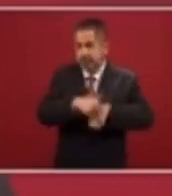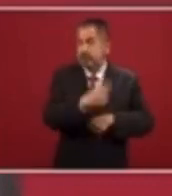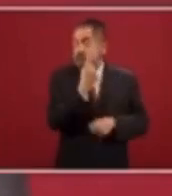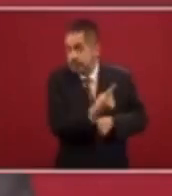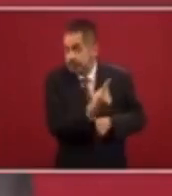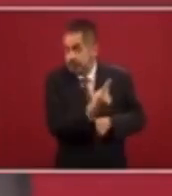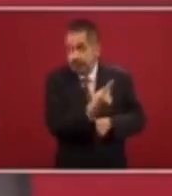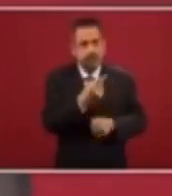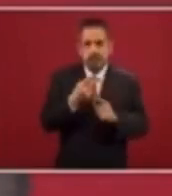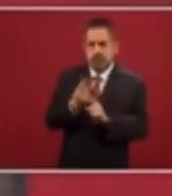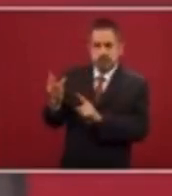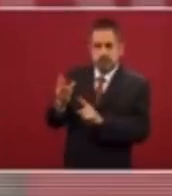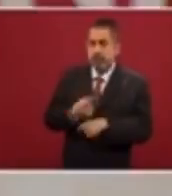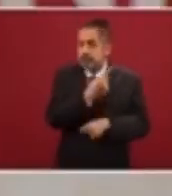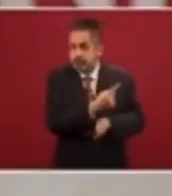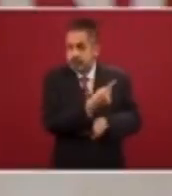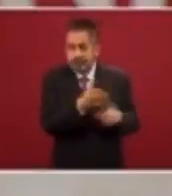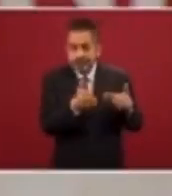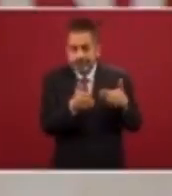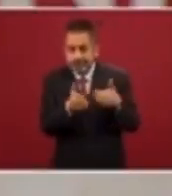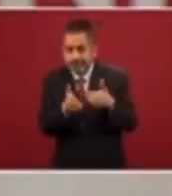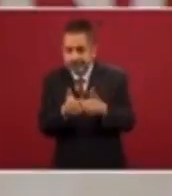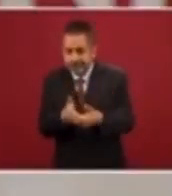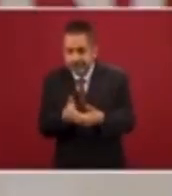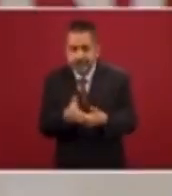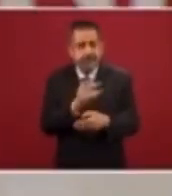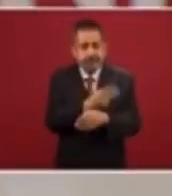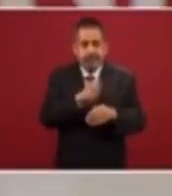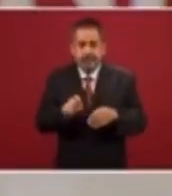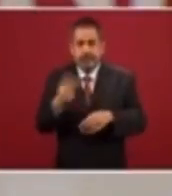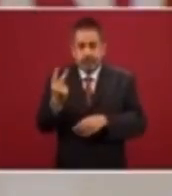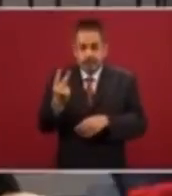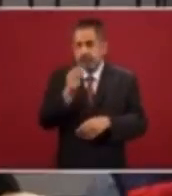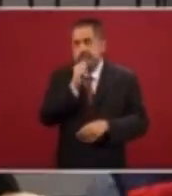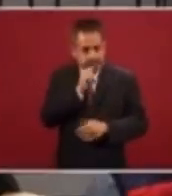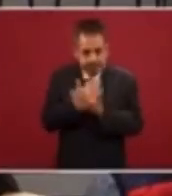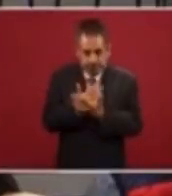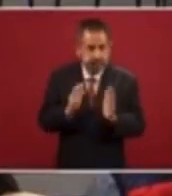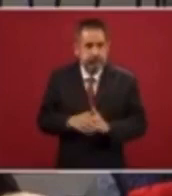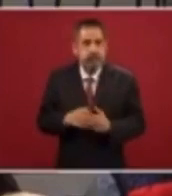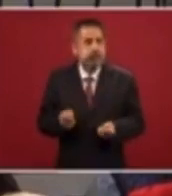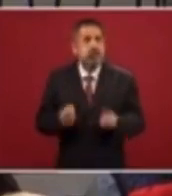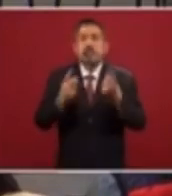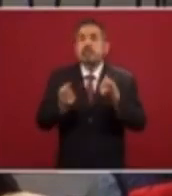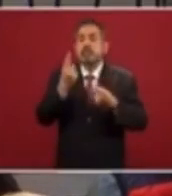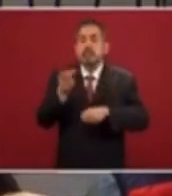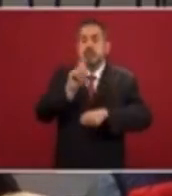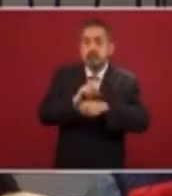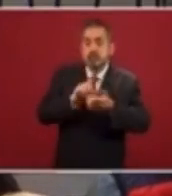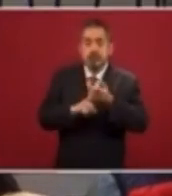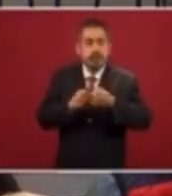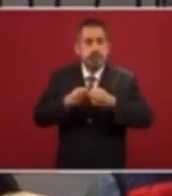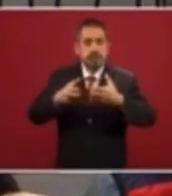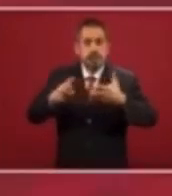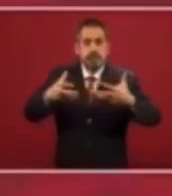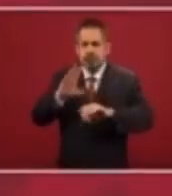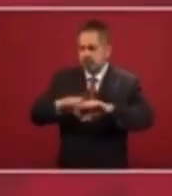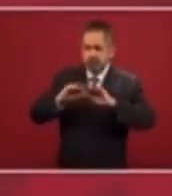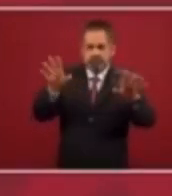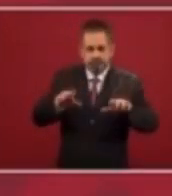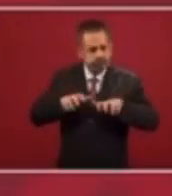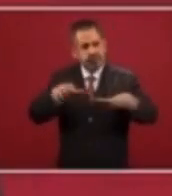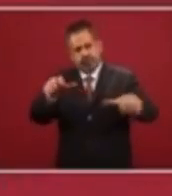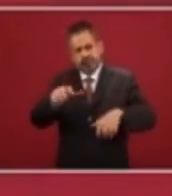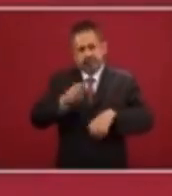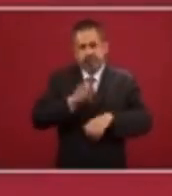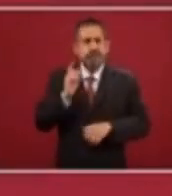1, nos aproximamos a lo que hemos llamado el punto de inflexión, que se refiere al momento en donde la cantidad de casos por día pueden empezar a crecer más aceleradamente